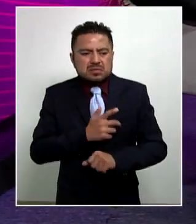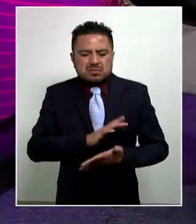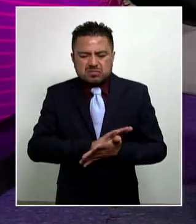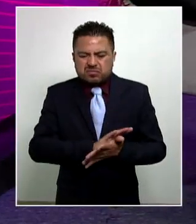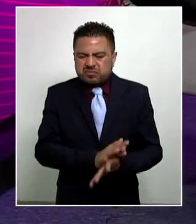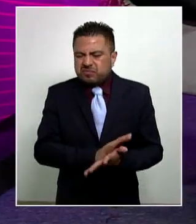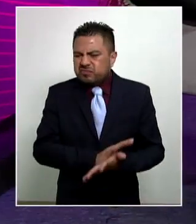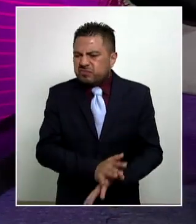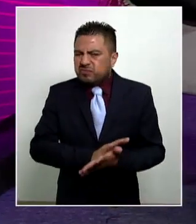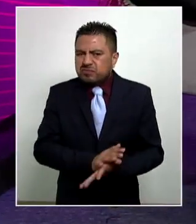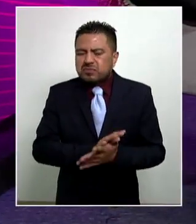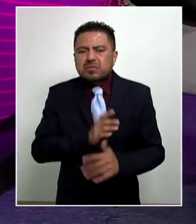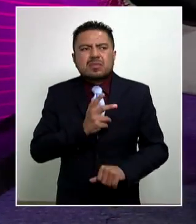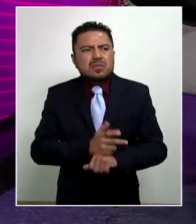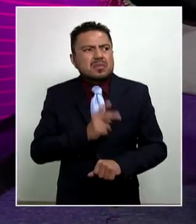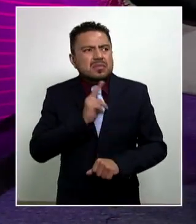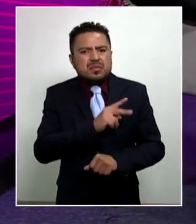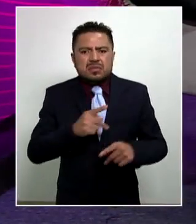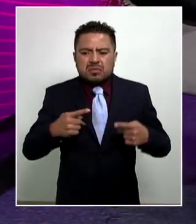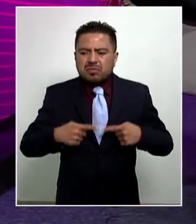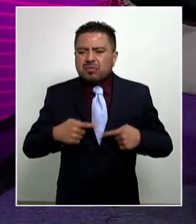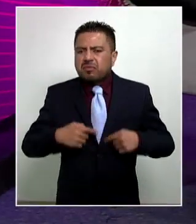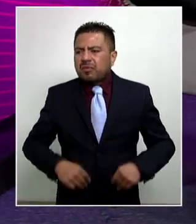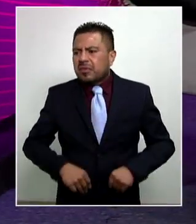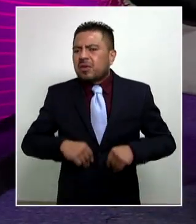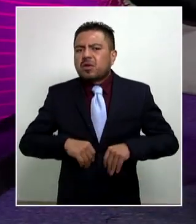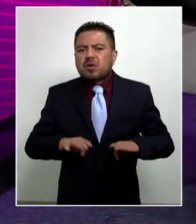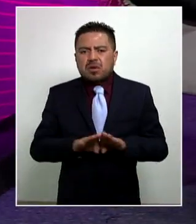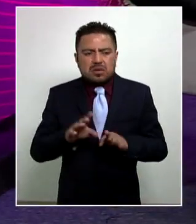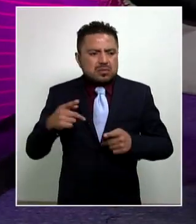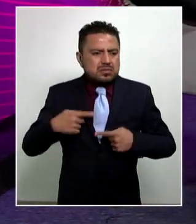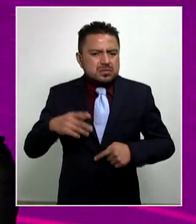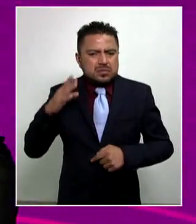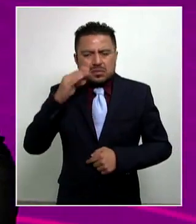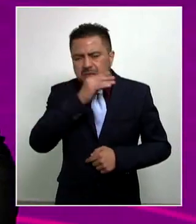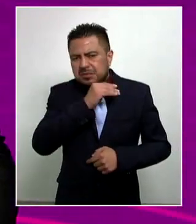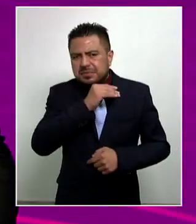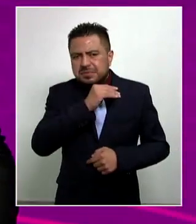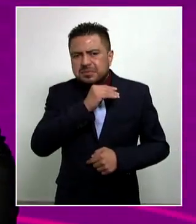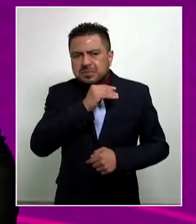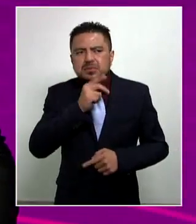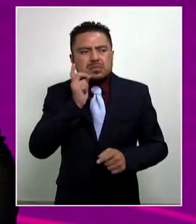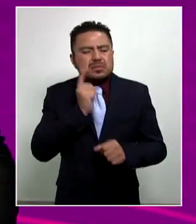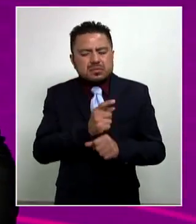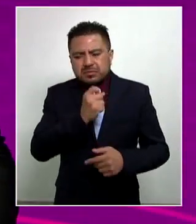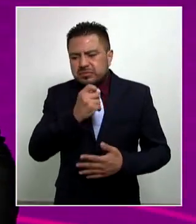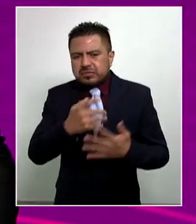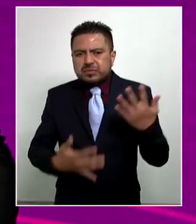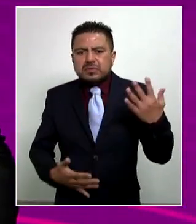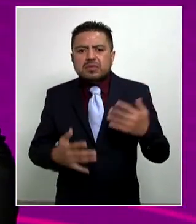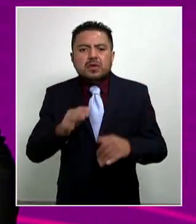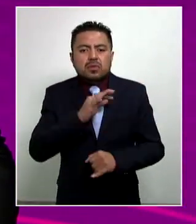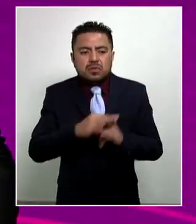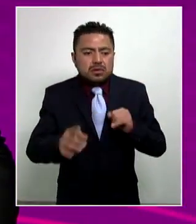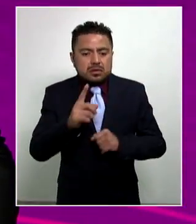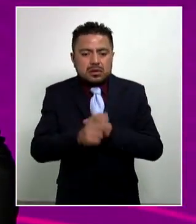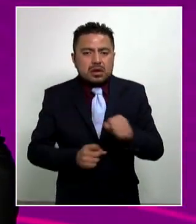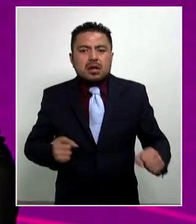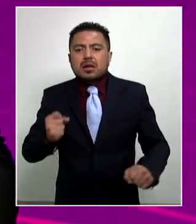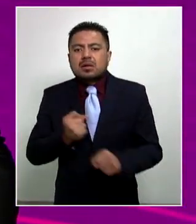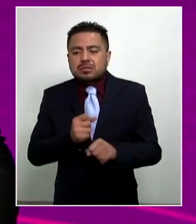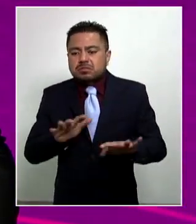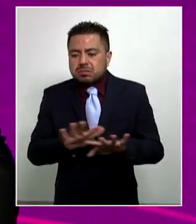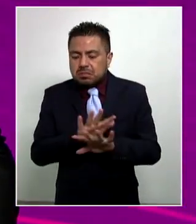segregación, fíjense en Estados Unidos cómo viven las personas negras o afroamericanas, etcétera. En los últimos años esto ha